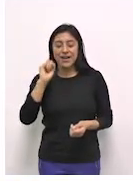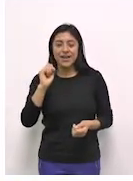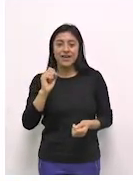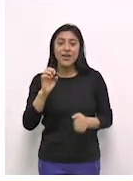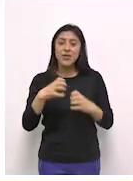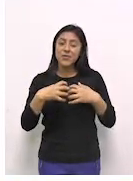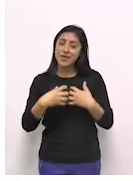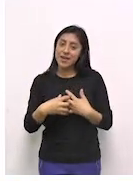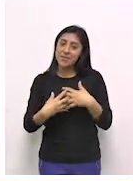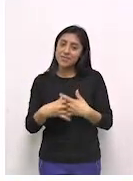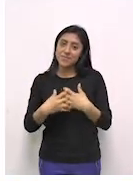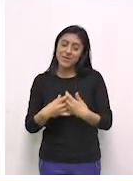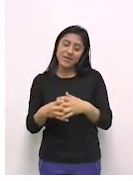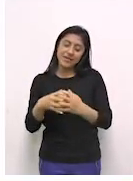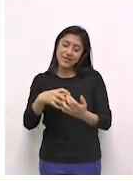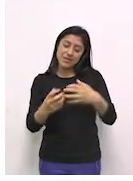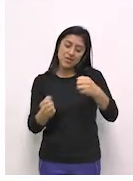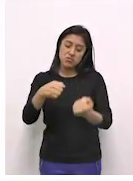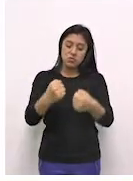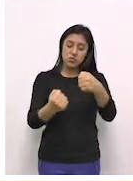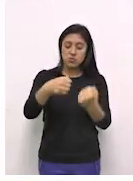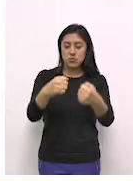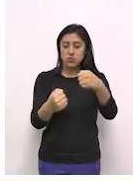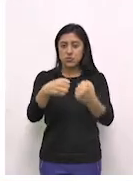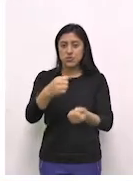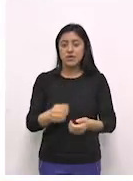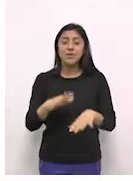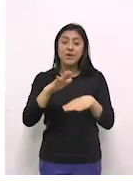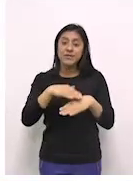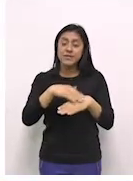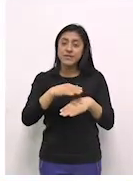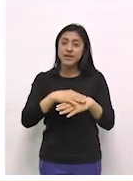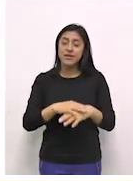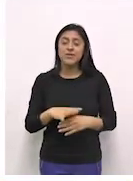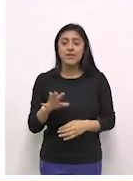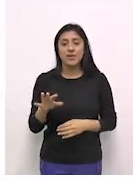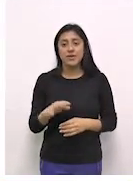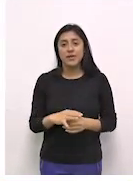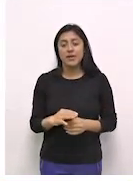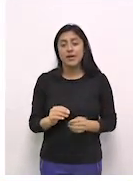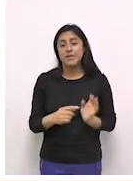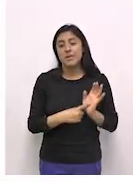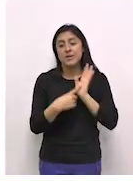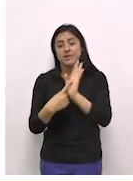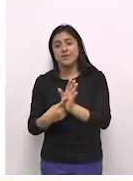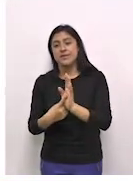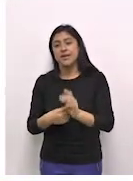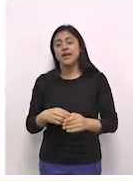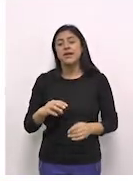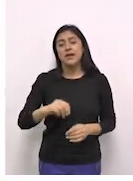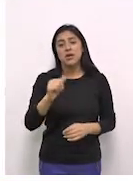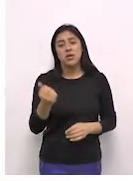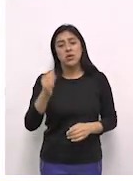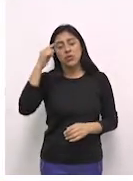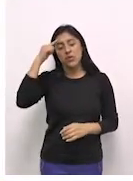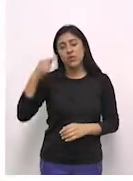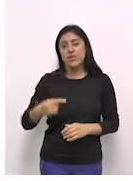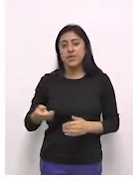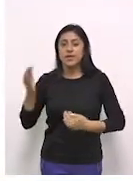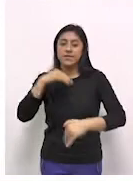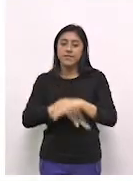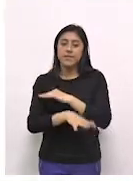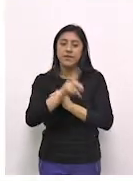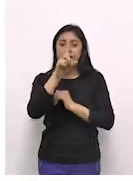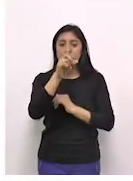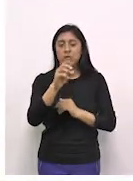camión y me avisaron de que la plaza ya estaba, ya tenía la plaza y que me presentara el